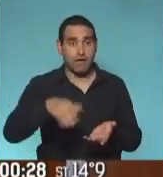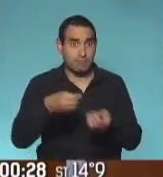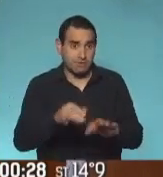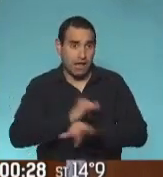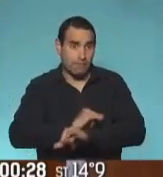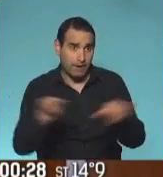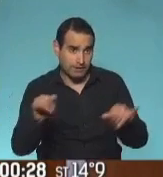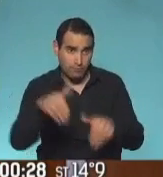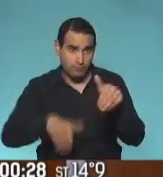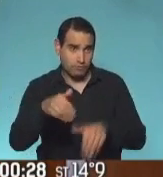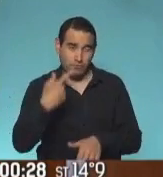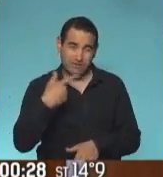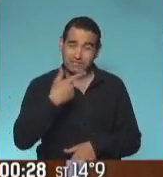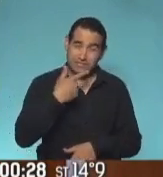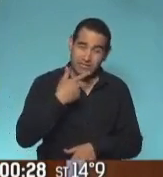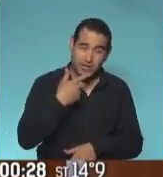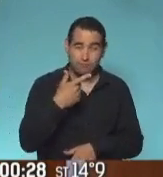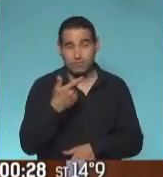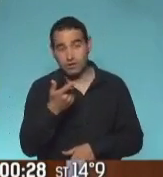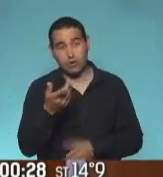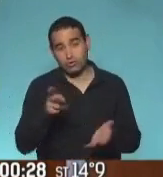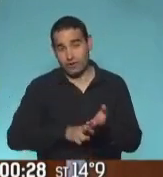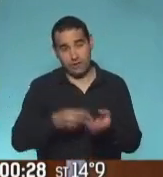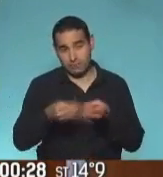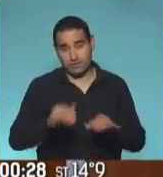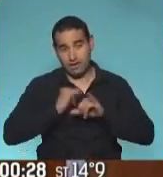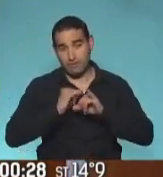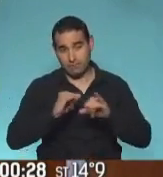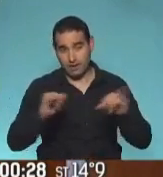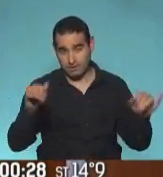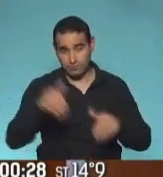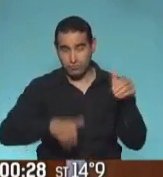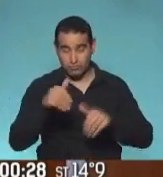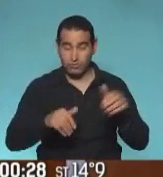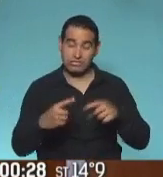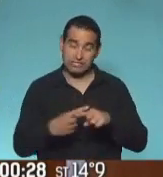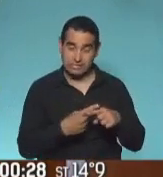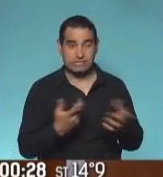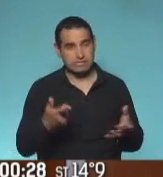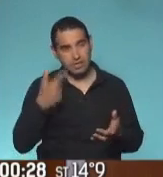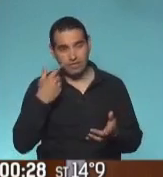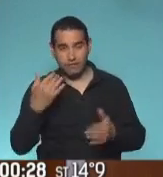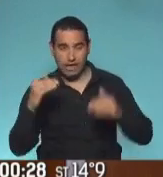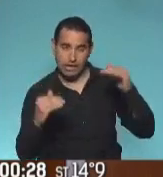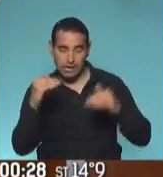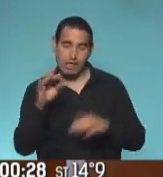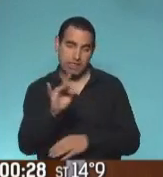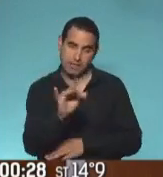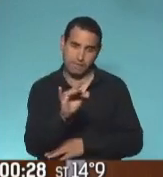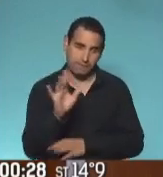Claro. Porque a mediados de septiembre comienza otra vez la campaña Sí. y ahí, bueno, hay que ver un poco, es un equilibrio bastante